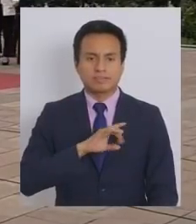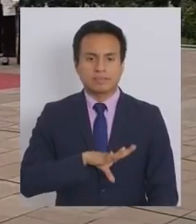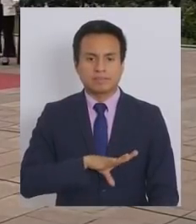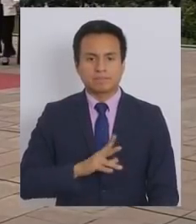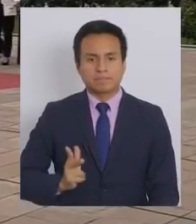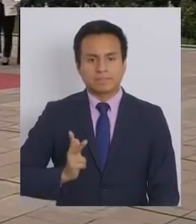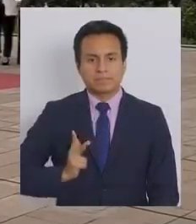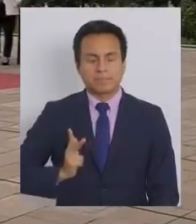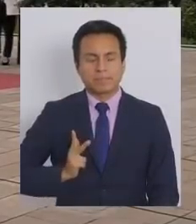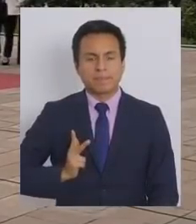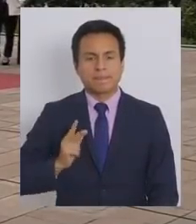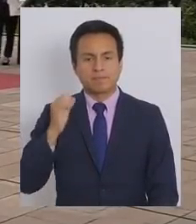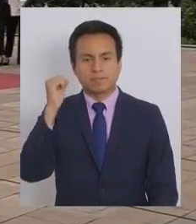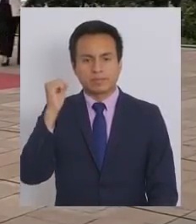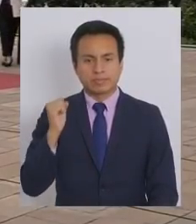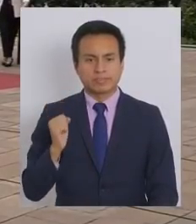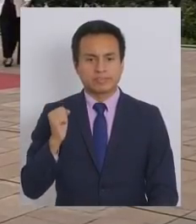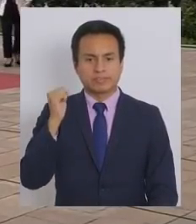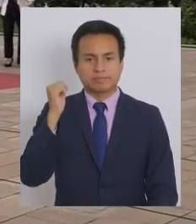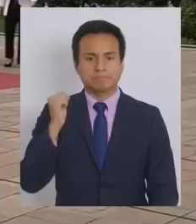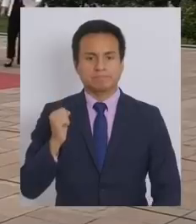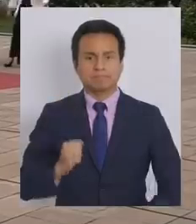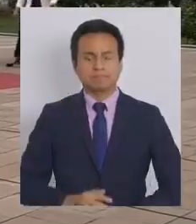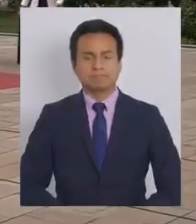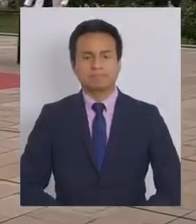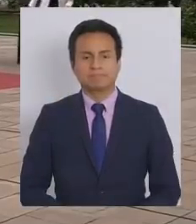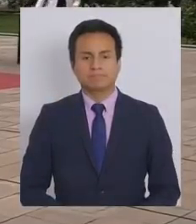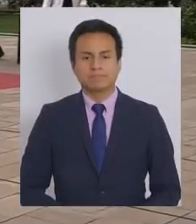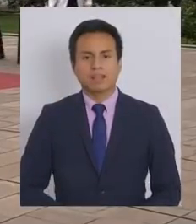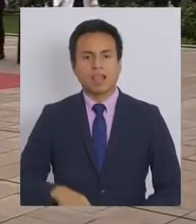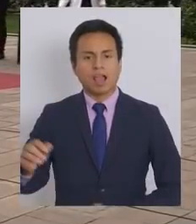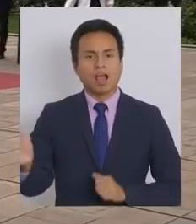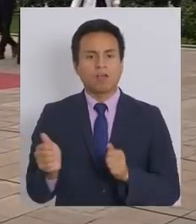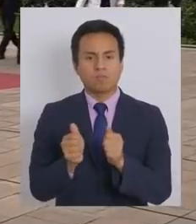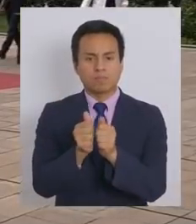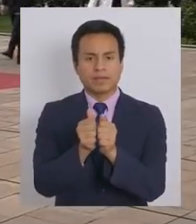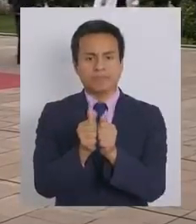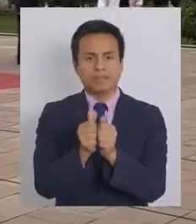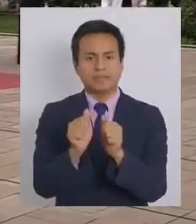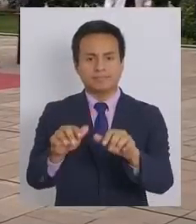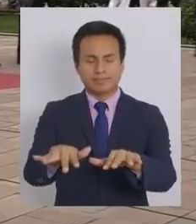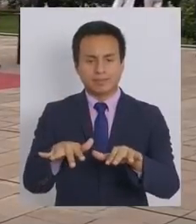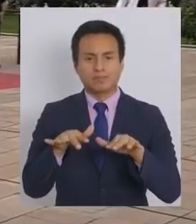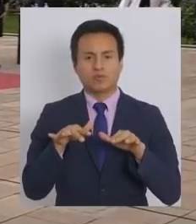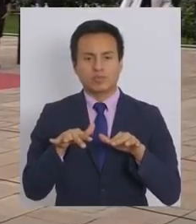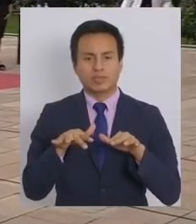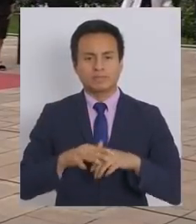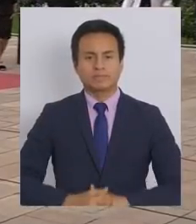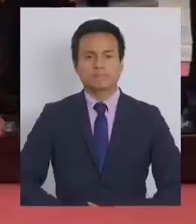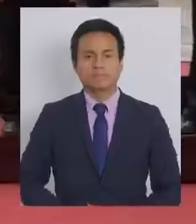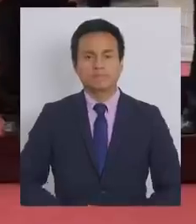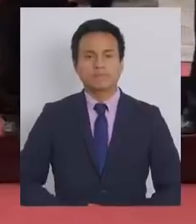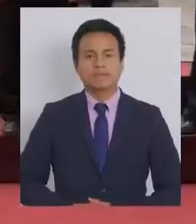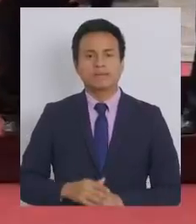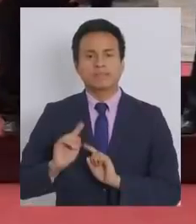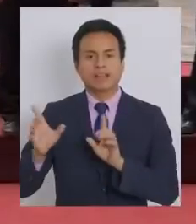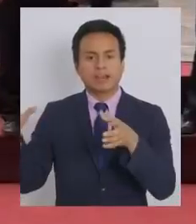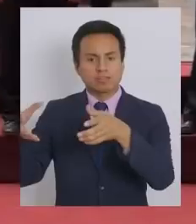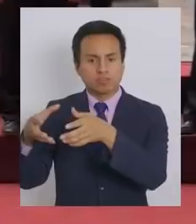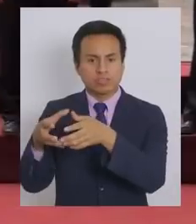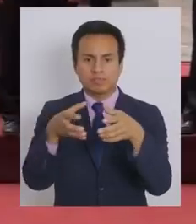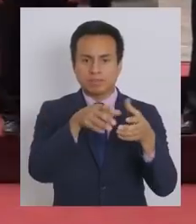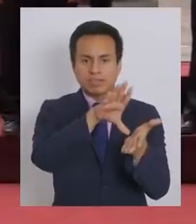señor Sebastián Piñera Echenique. Los acompañan en esta ceremonia las delegaciones de